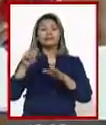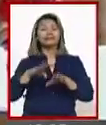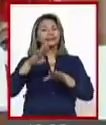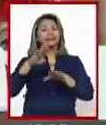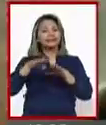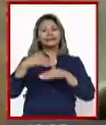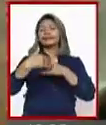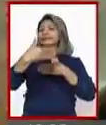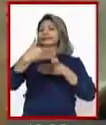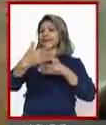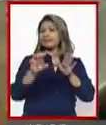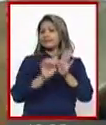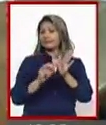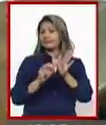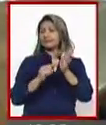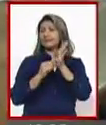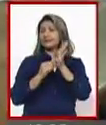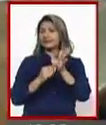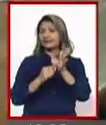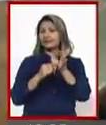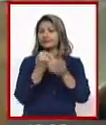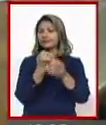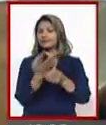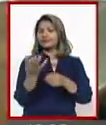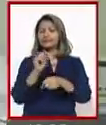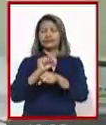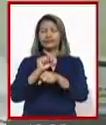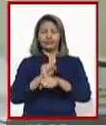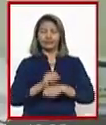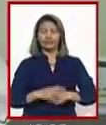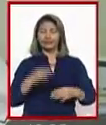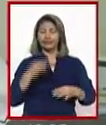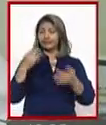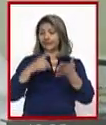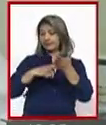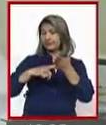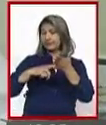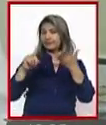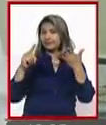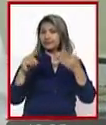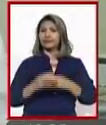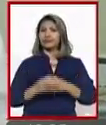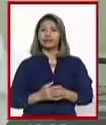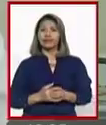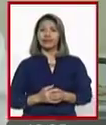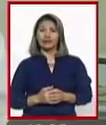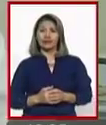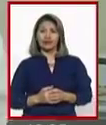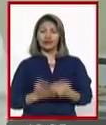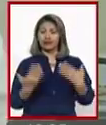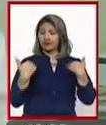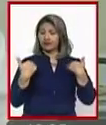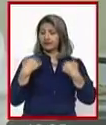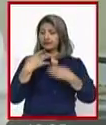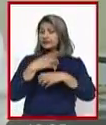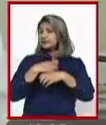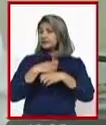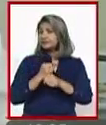pasos posteriores, como la presentación de algunos trabajos. Los que aprobaron tienen que hacer